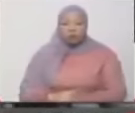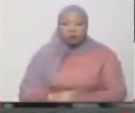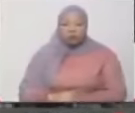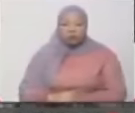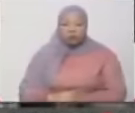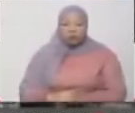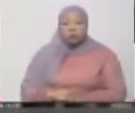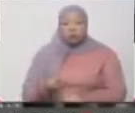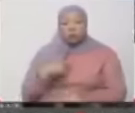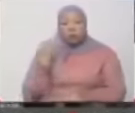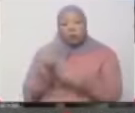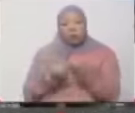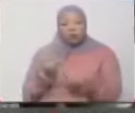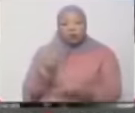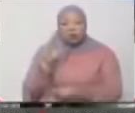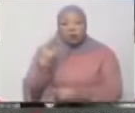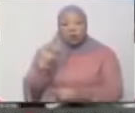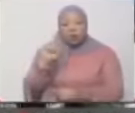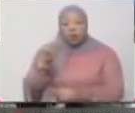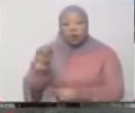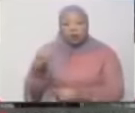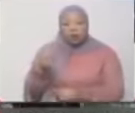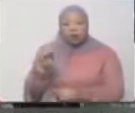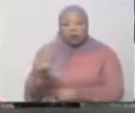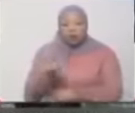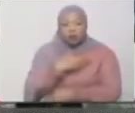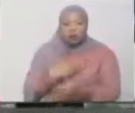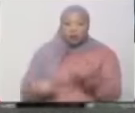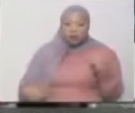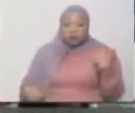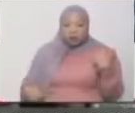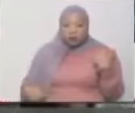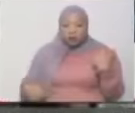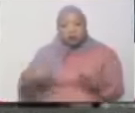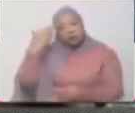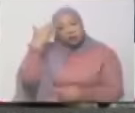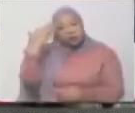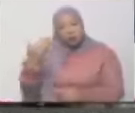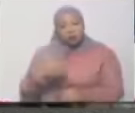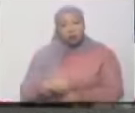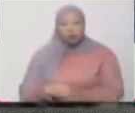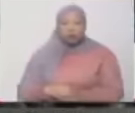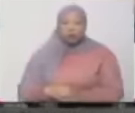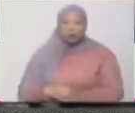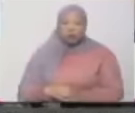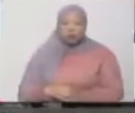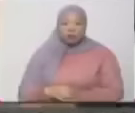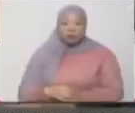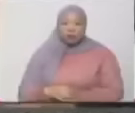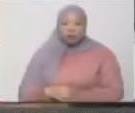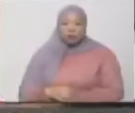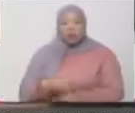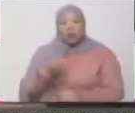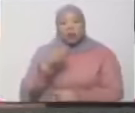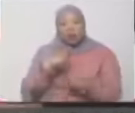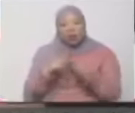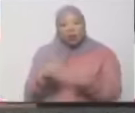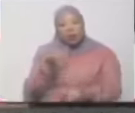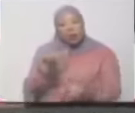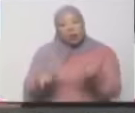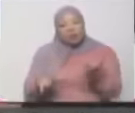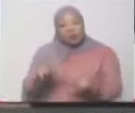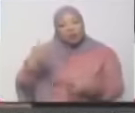¿Qué dice Ángel Prado? Saludos, presidente. Habla. Saludos, presidente. Bueno, saludos a toda la patria